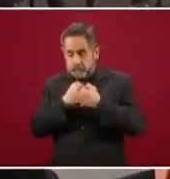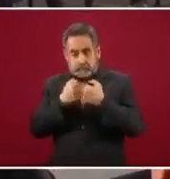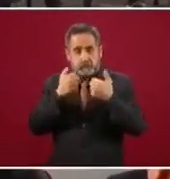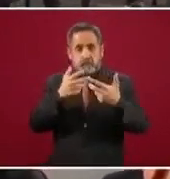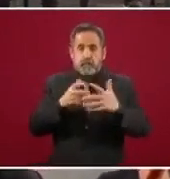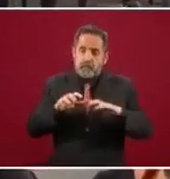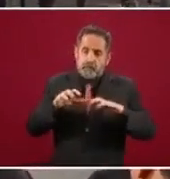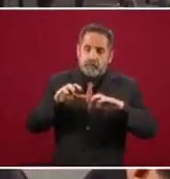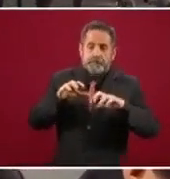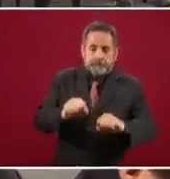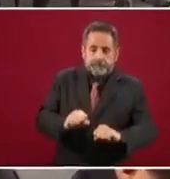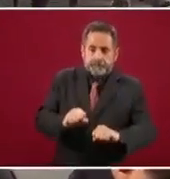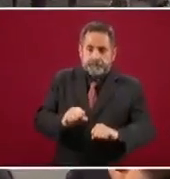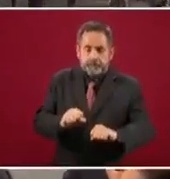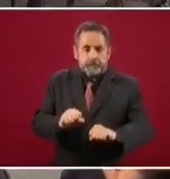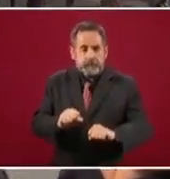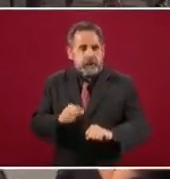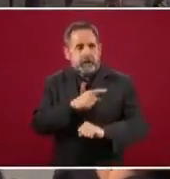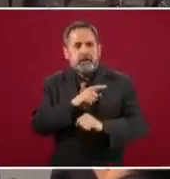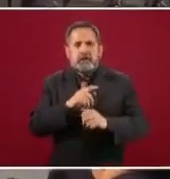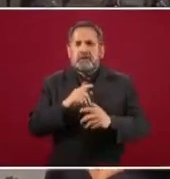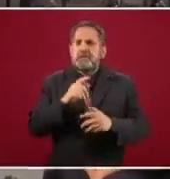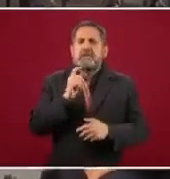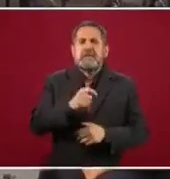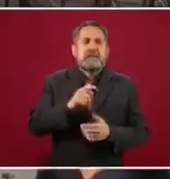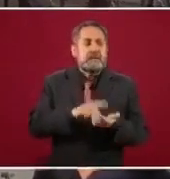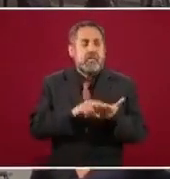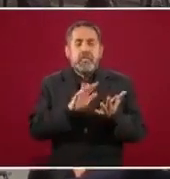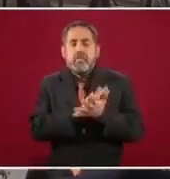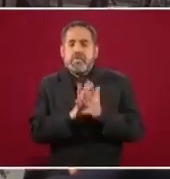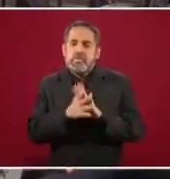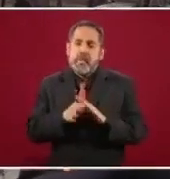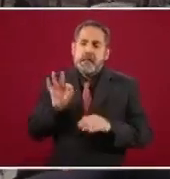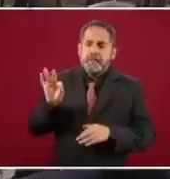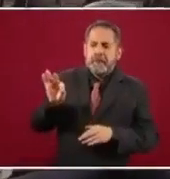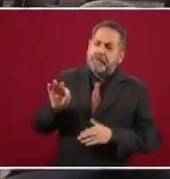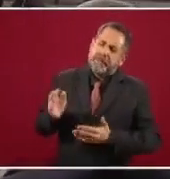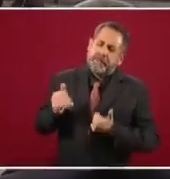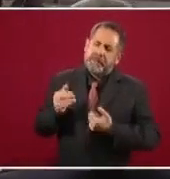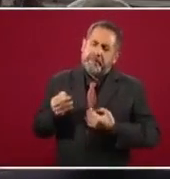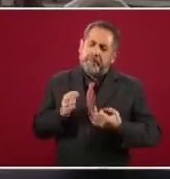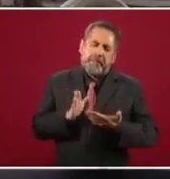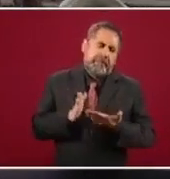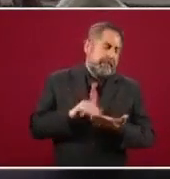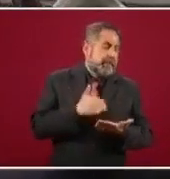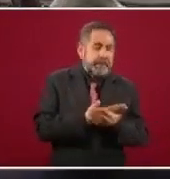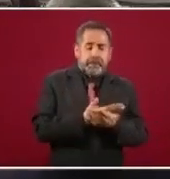y los atrapan las bandas de delincuentes